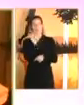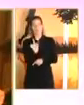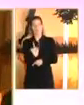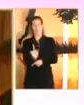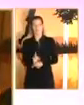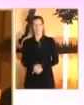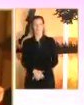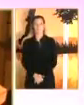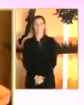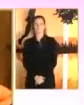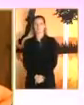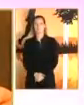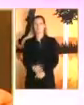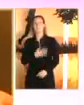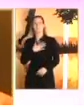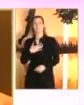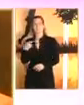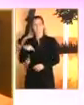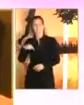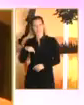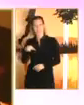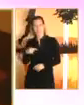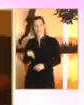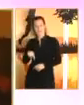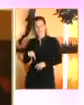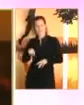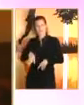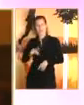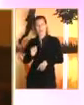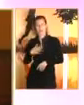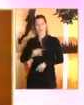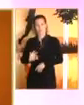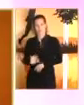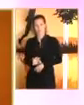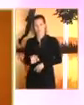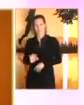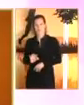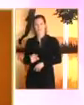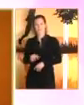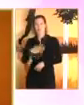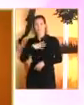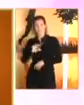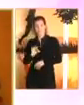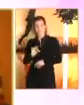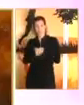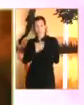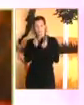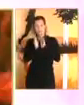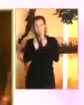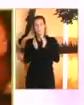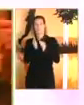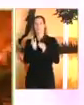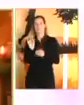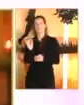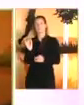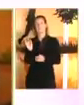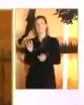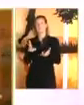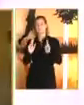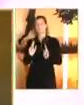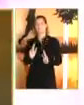creo. Yo también quiero sentirme en el paraíso. Vale. ¿Podemos? Podéis. ¿Puedo someterme a una castañoterapia? Podéis.